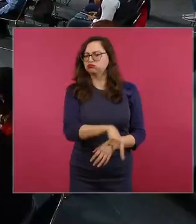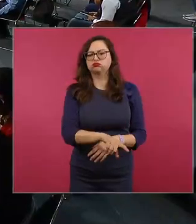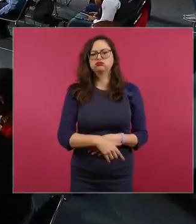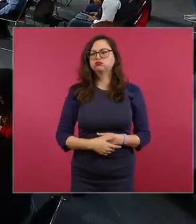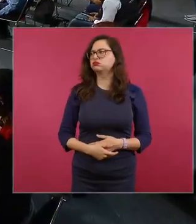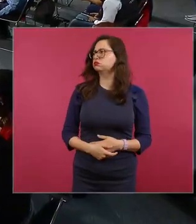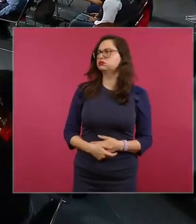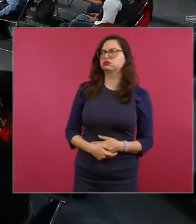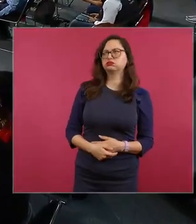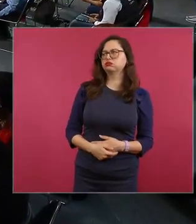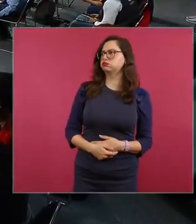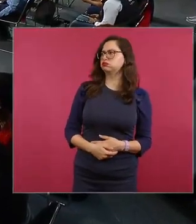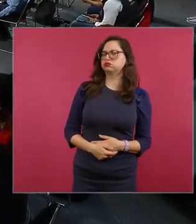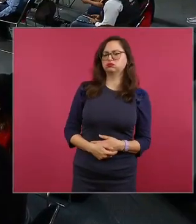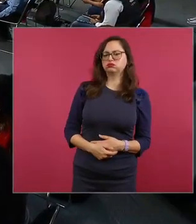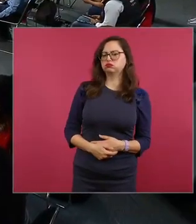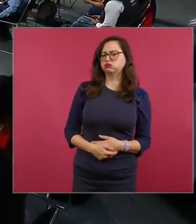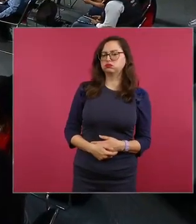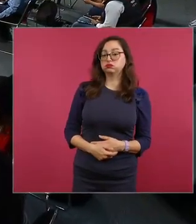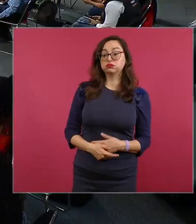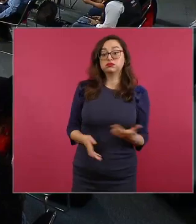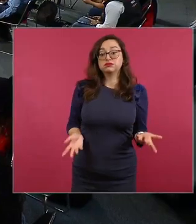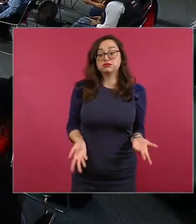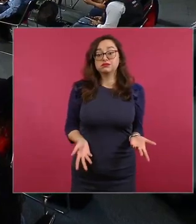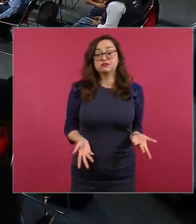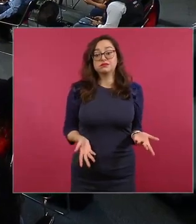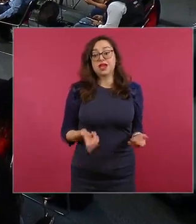Así ha sido el conservadurismo siempre.